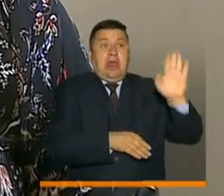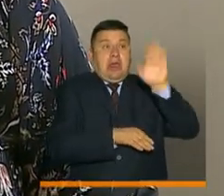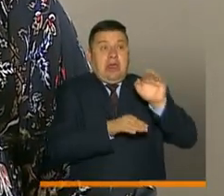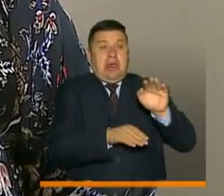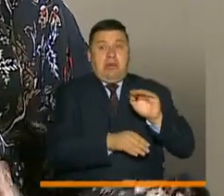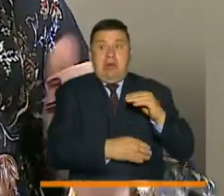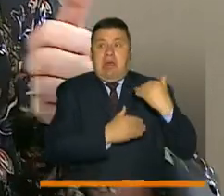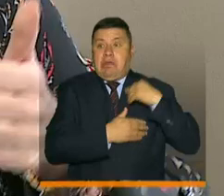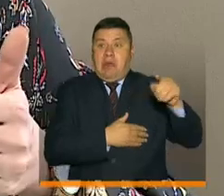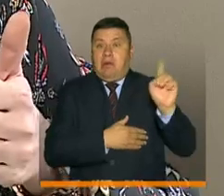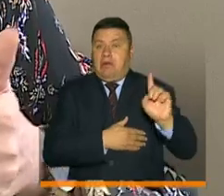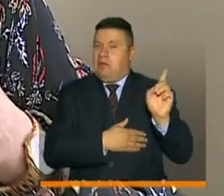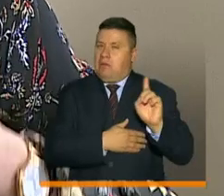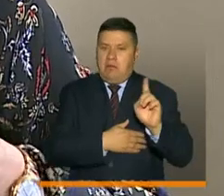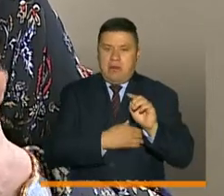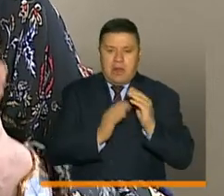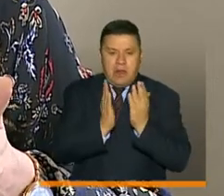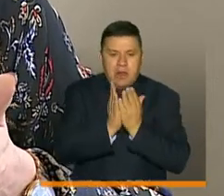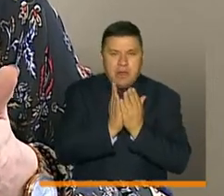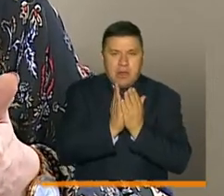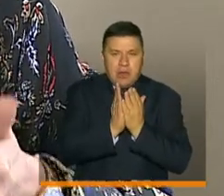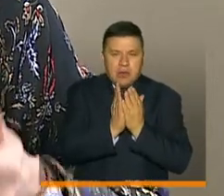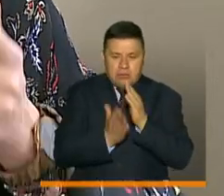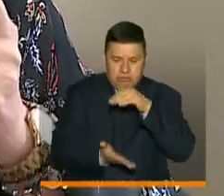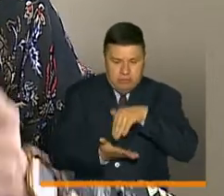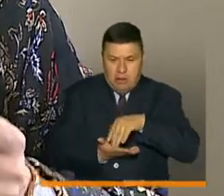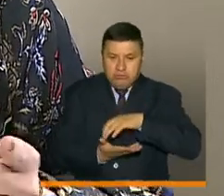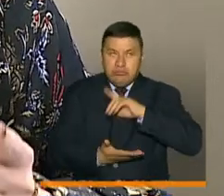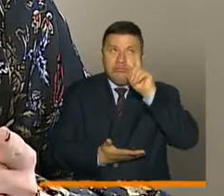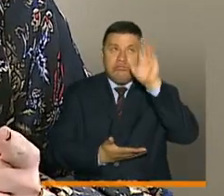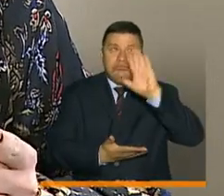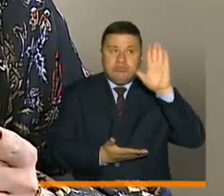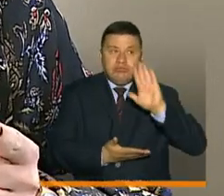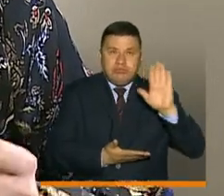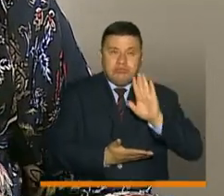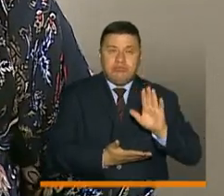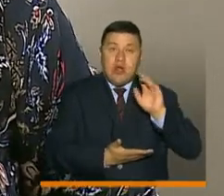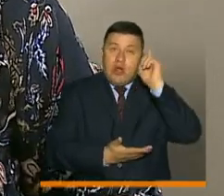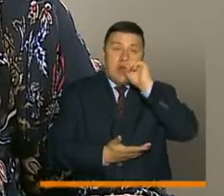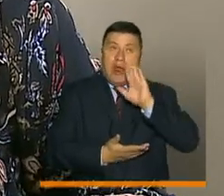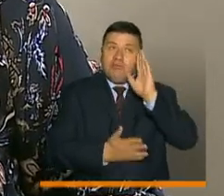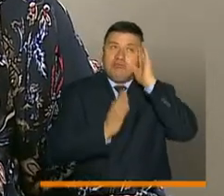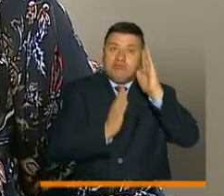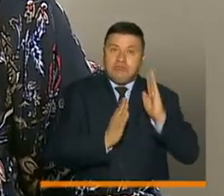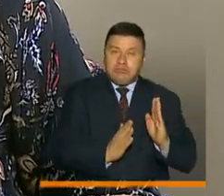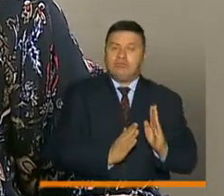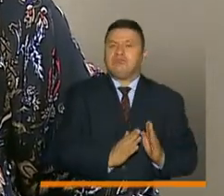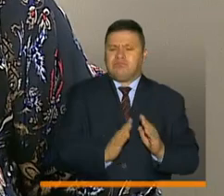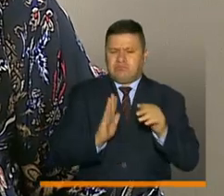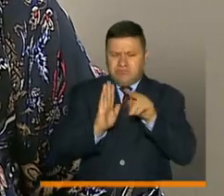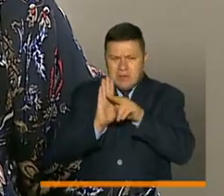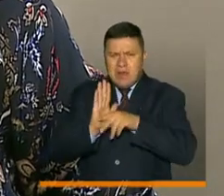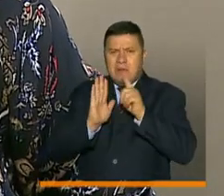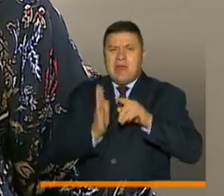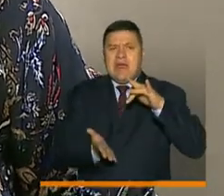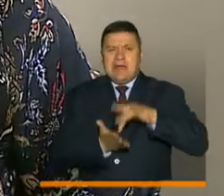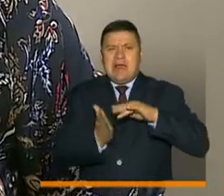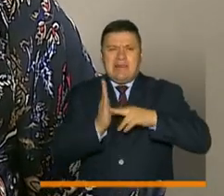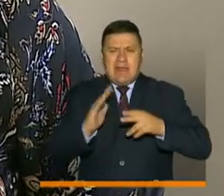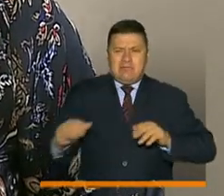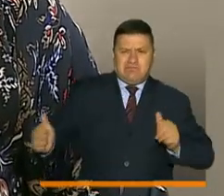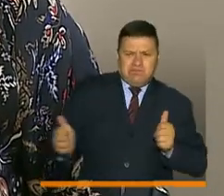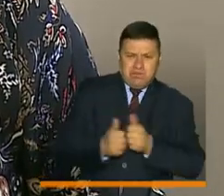todo lo contrario. La educación en Colombia es descentralizada y tenemos una gran responsabilidad del gobierno nacional: políticas, asistencia